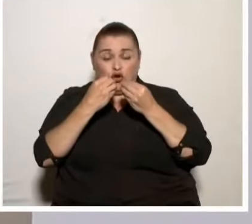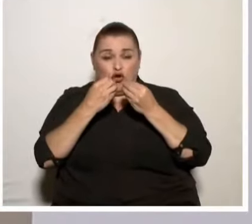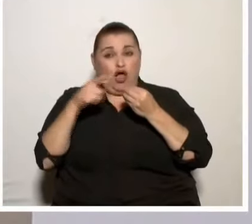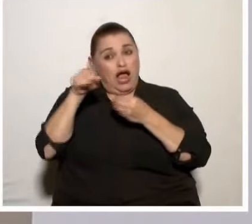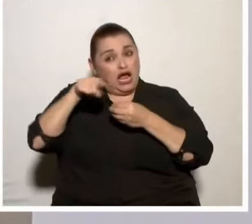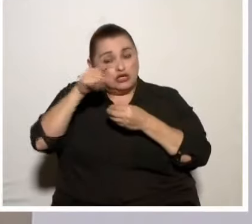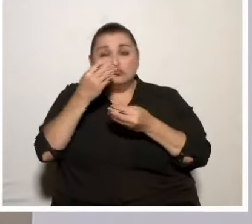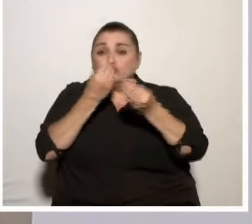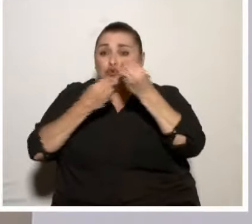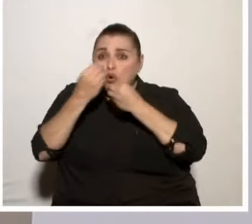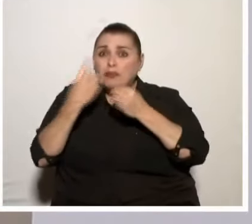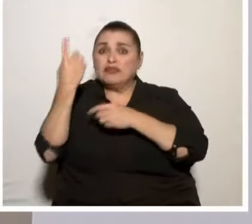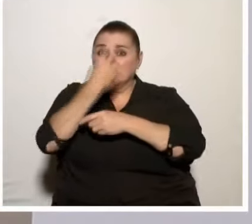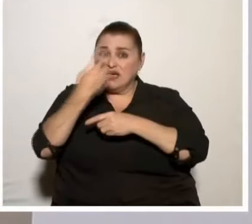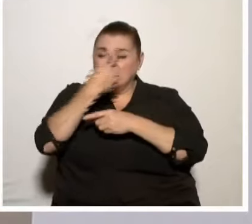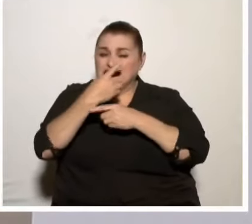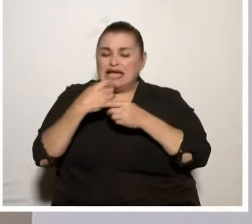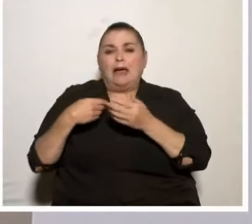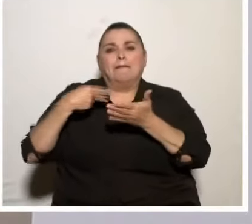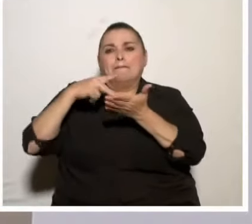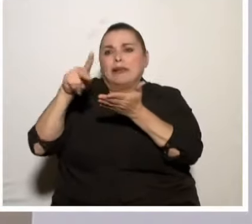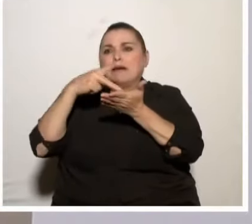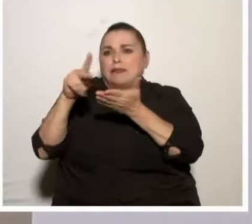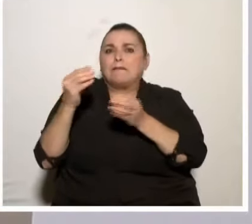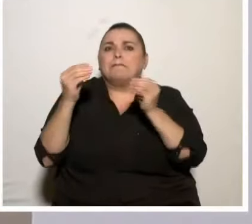consume cada vez tengamos que pagar más,